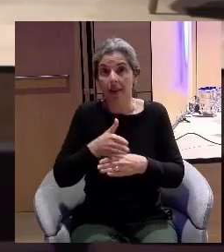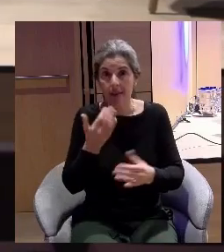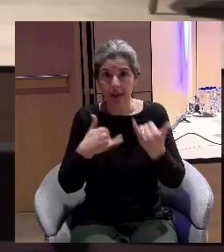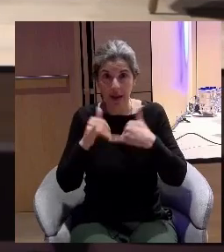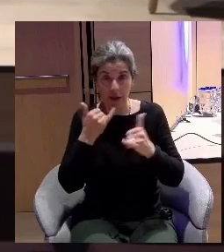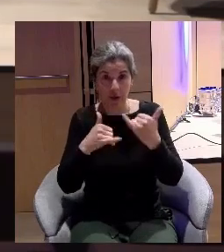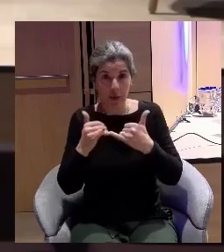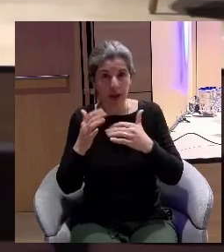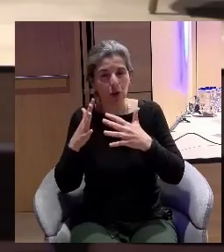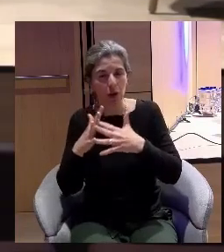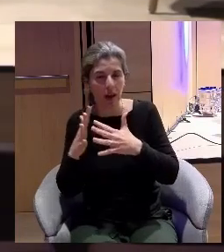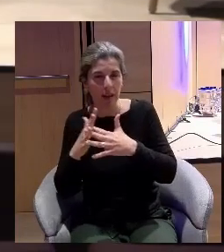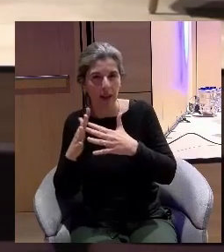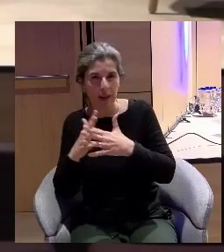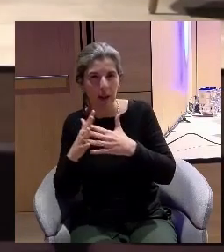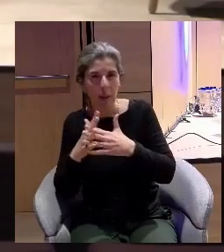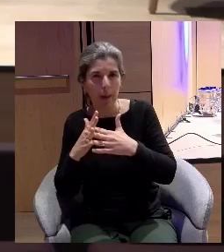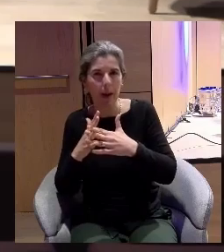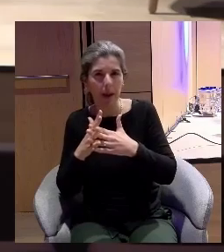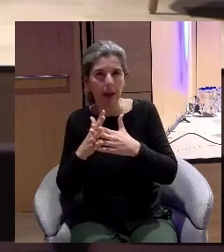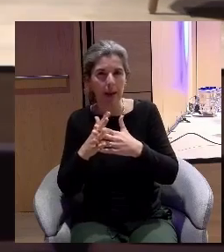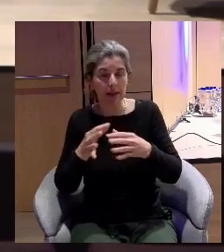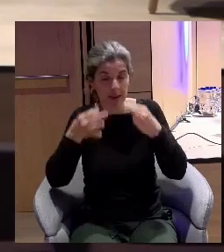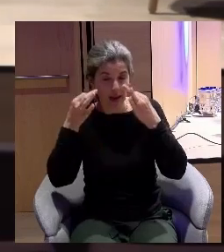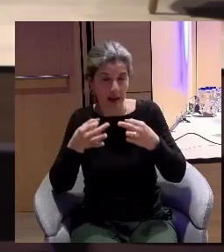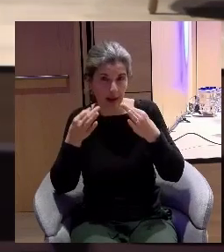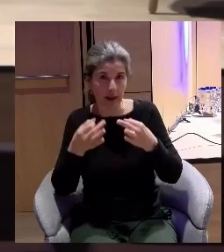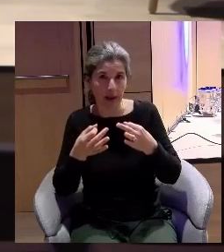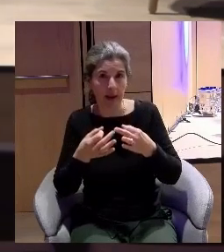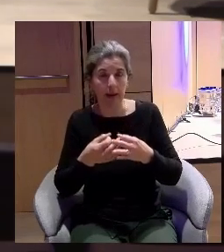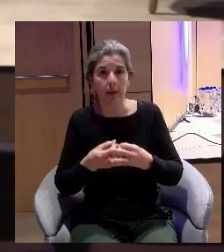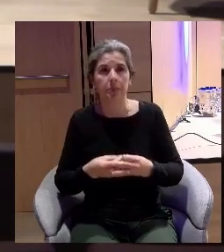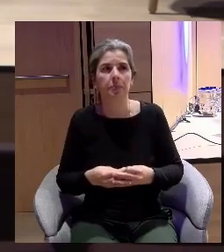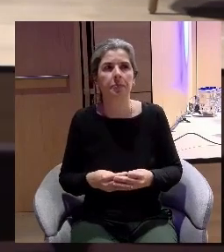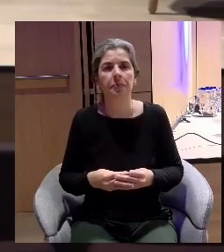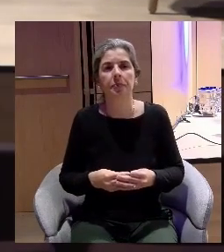activa, ¿no? No sé quién quiere empezar.